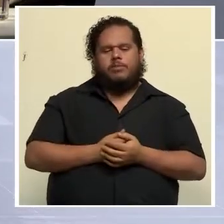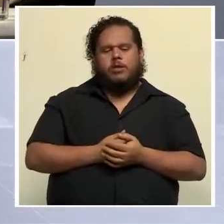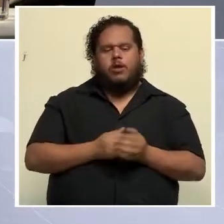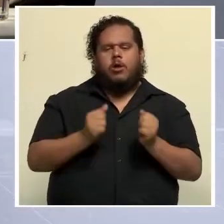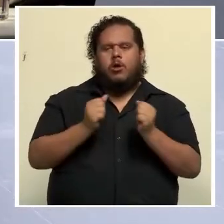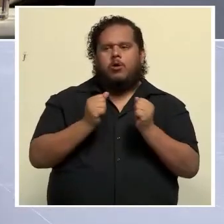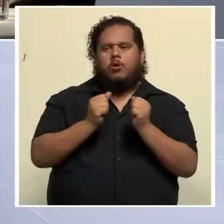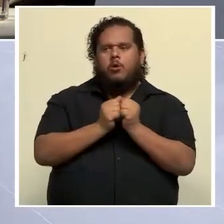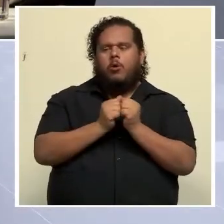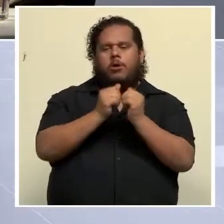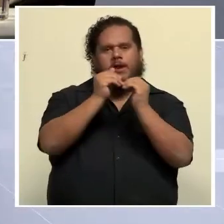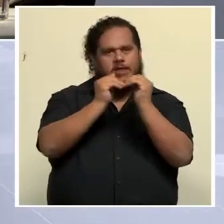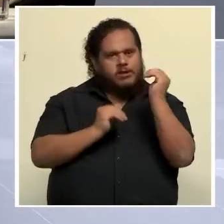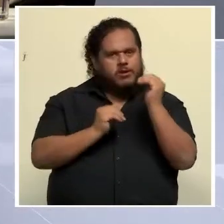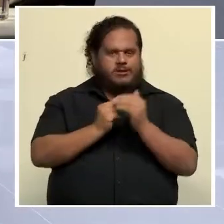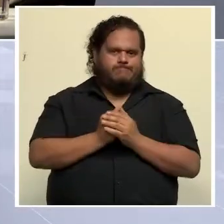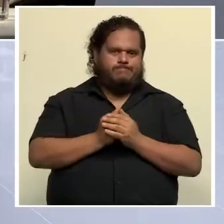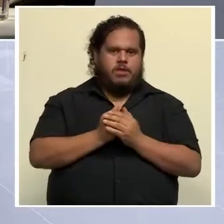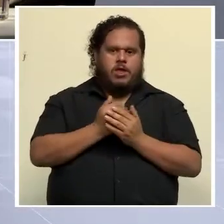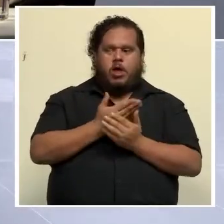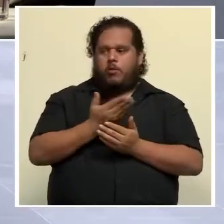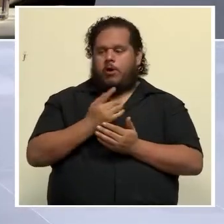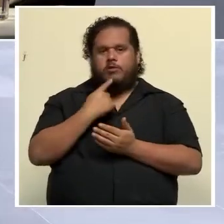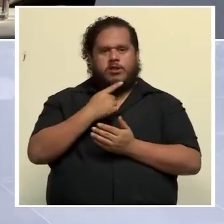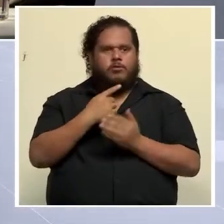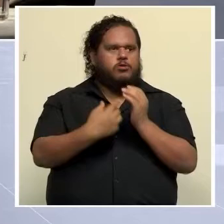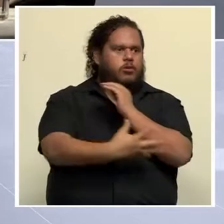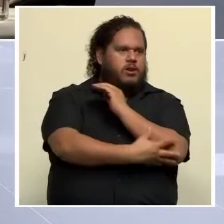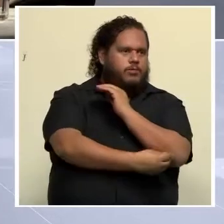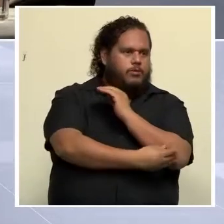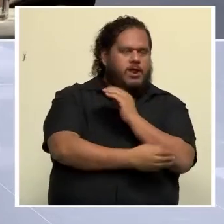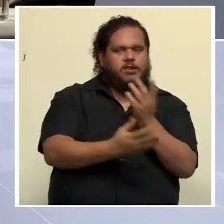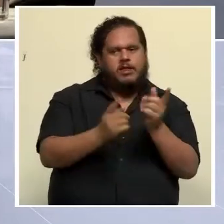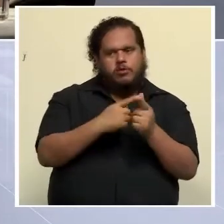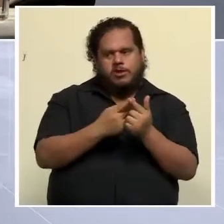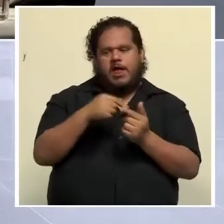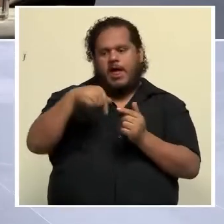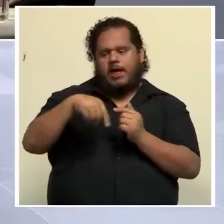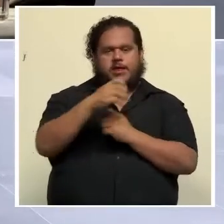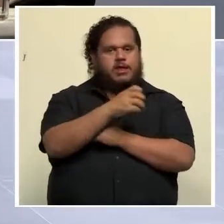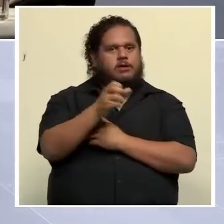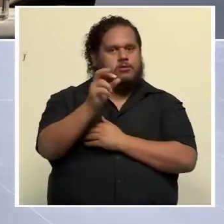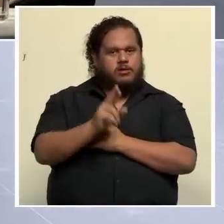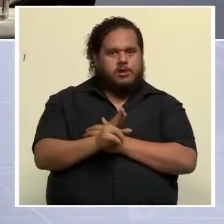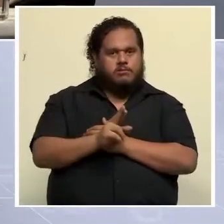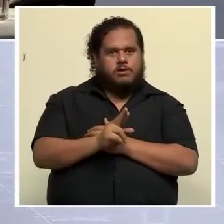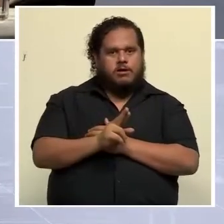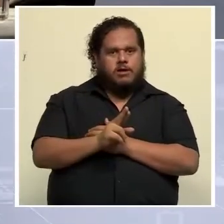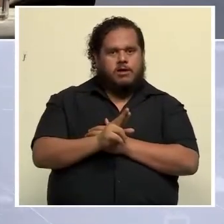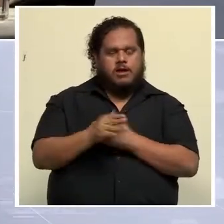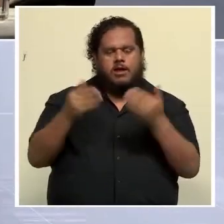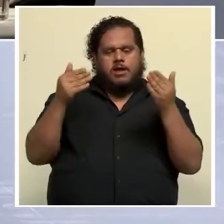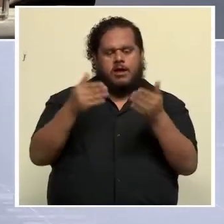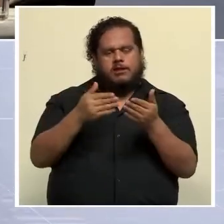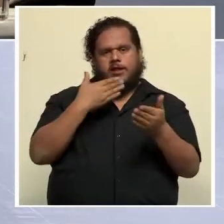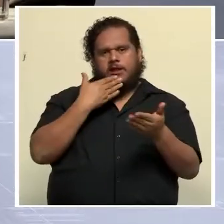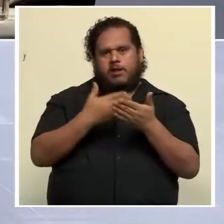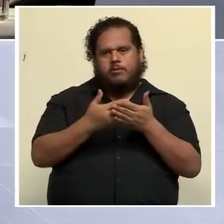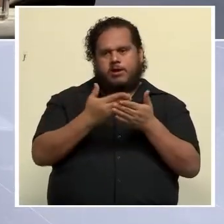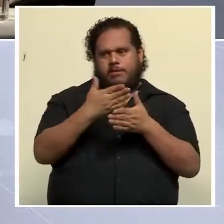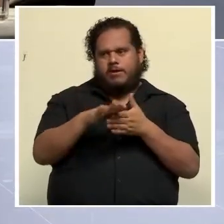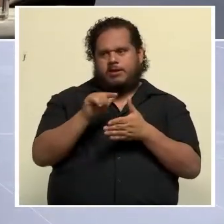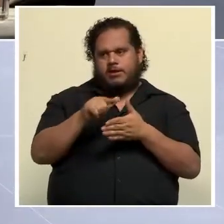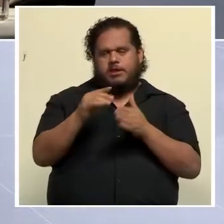la desigualdad? Porque cuando decimos con la pobreza, pues el Estado en Costa Rica atiende a buena parte de